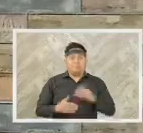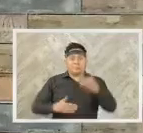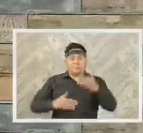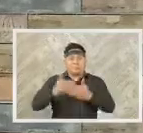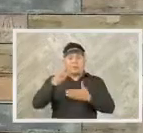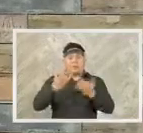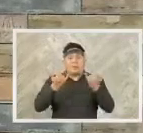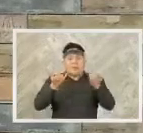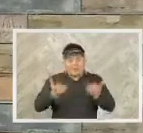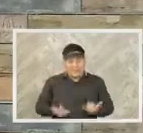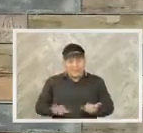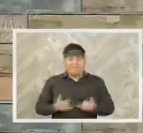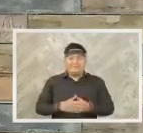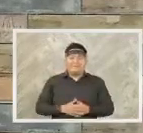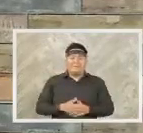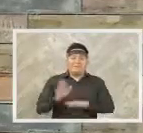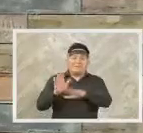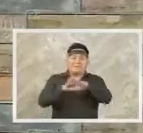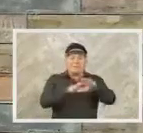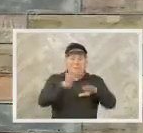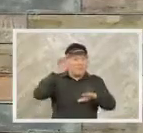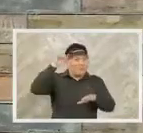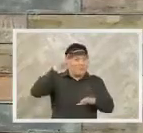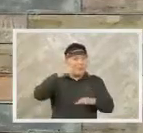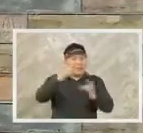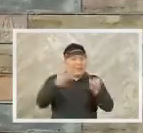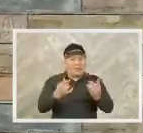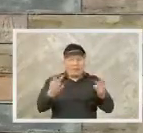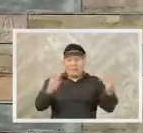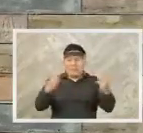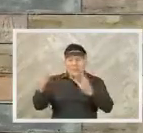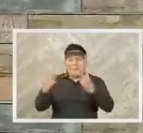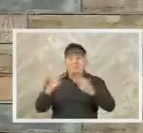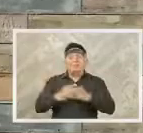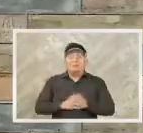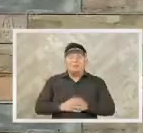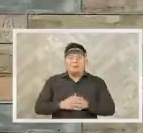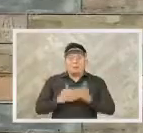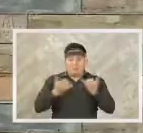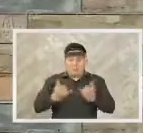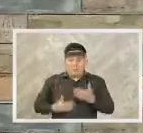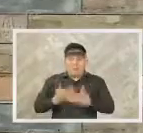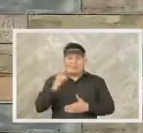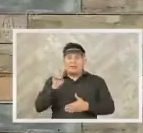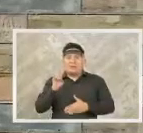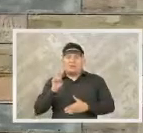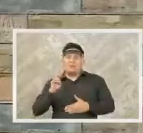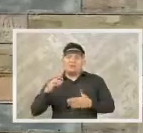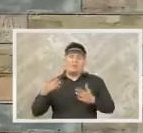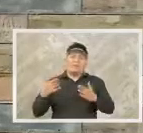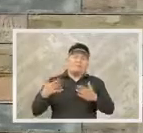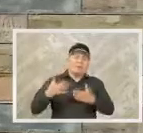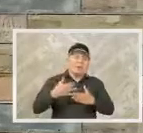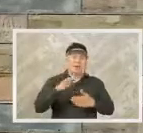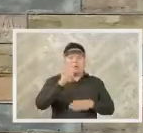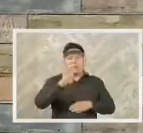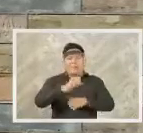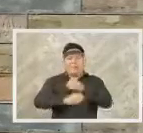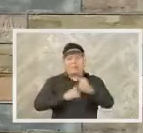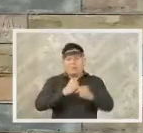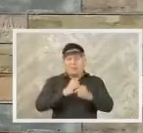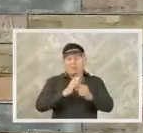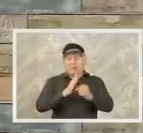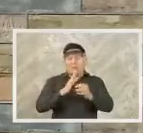Iniciamos entonces y les recuerdo a todos ustedes estar muy conectados con nosotros hasta las 9 de la noche. Dudas o inquietudes de una vez en los